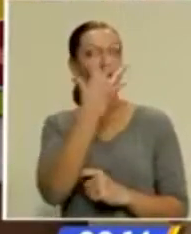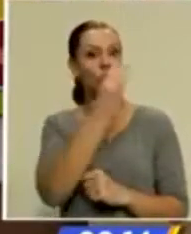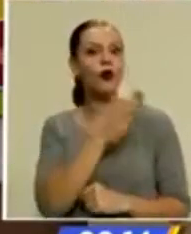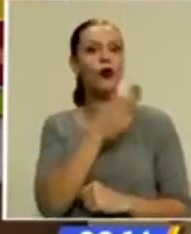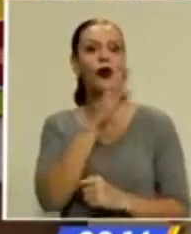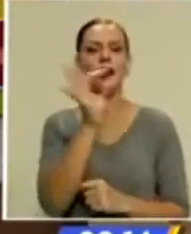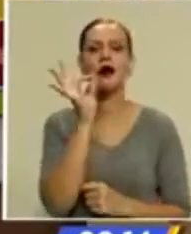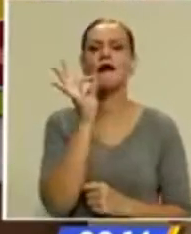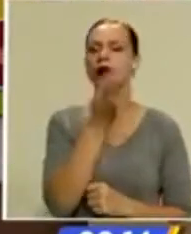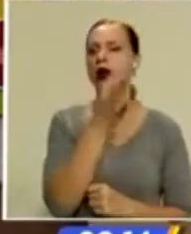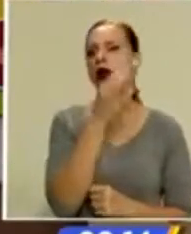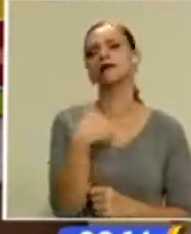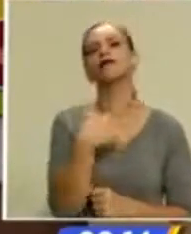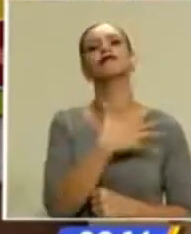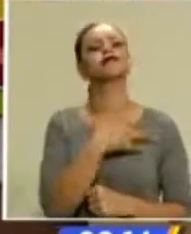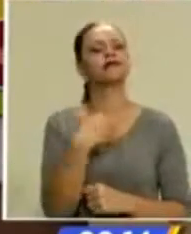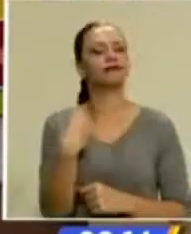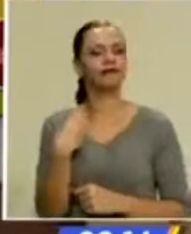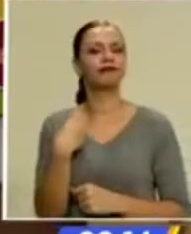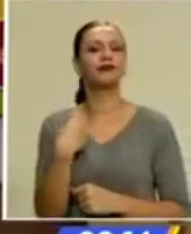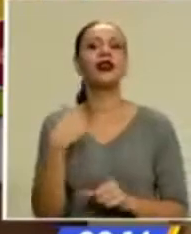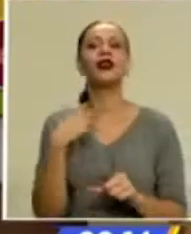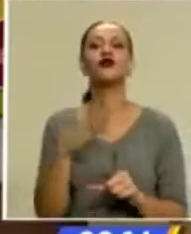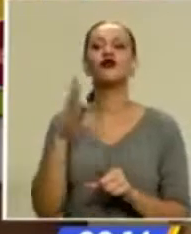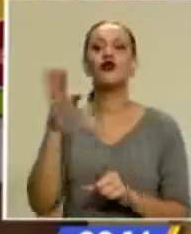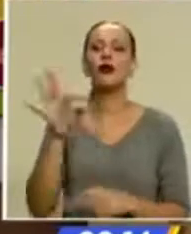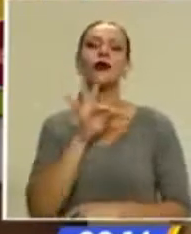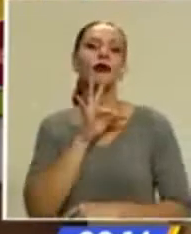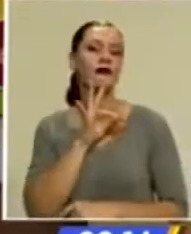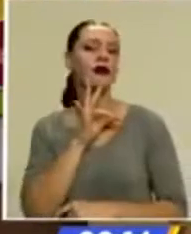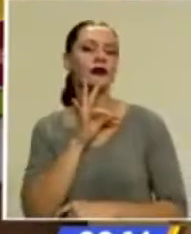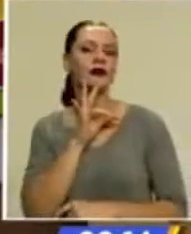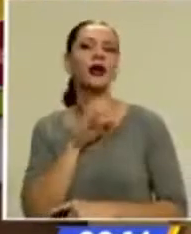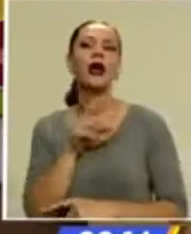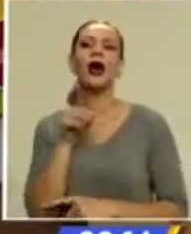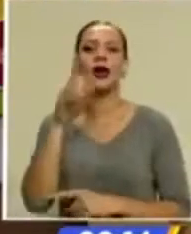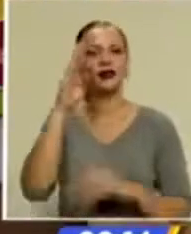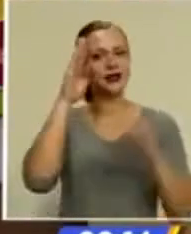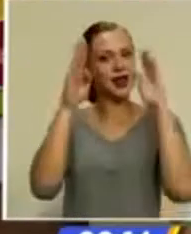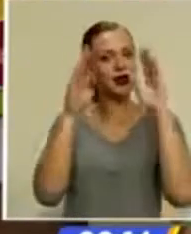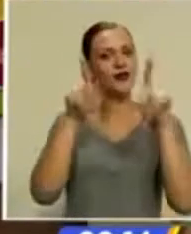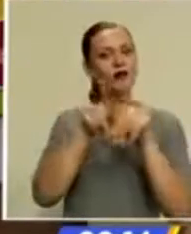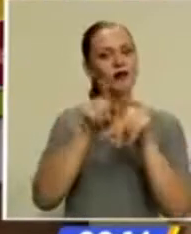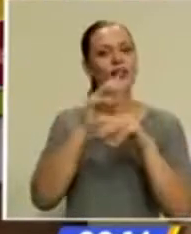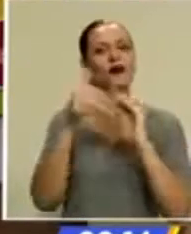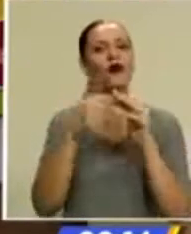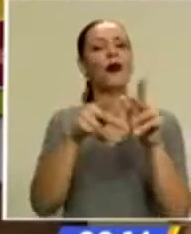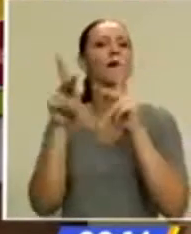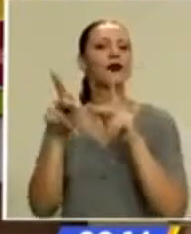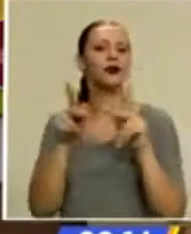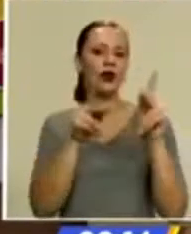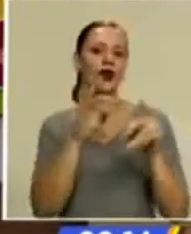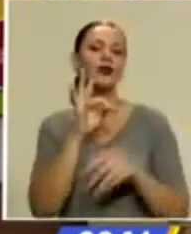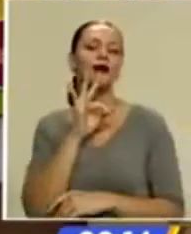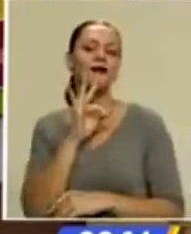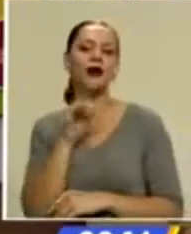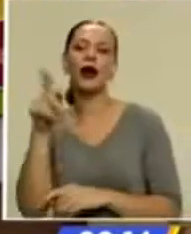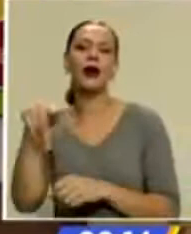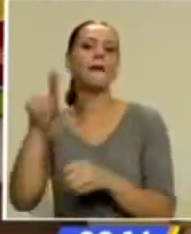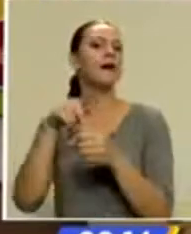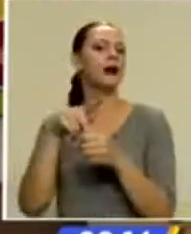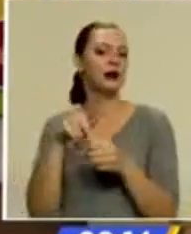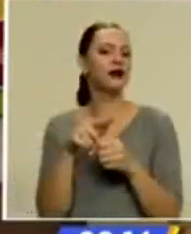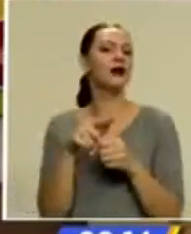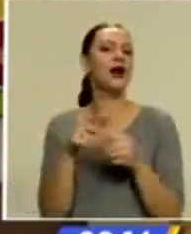es ir a la feria? A mí me encanta, me parece bellísimo. Yo voy a la de Tibás. Saludo, por supuesto, a toda la gente de Tibás que